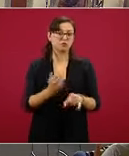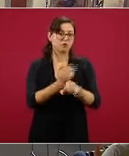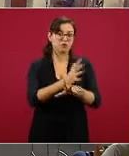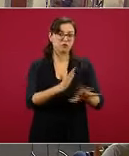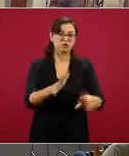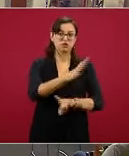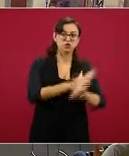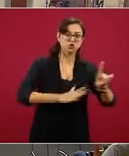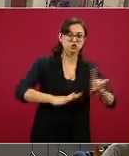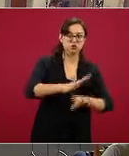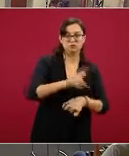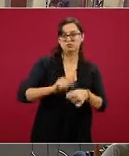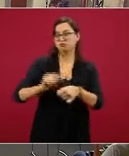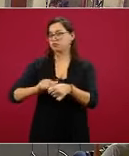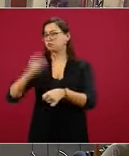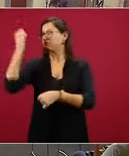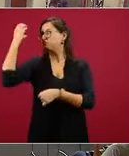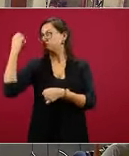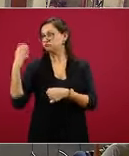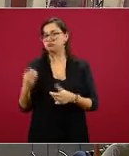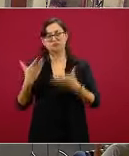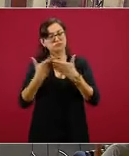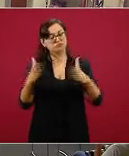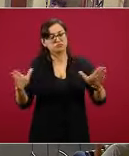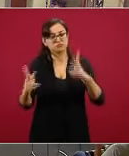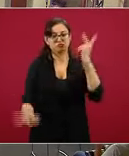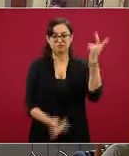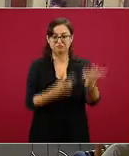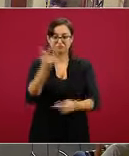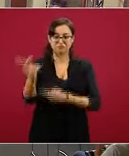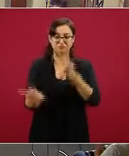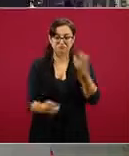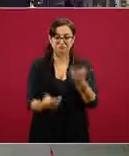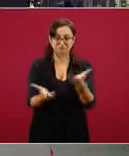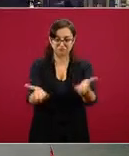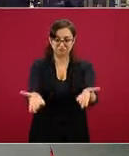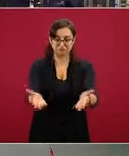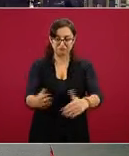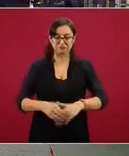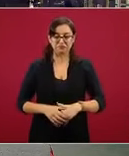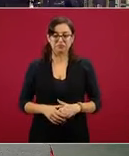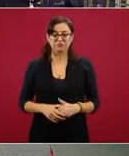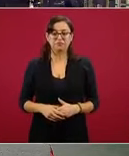COVID, y entonces pasaríamos a responder algunas preguntas de la audiencia.